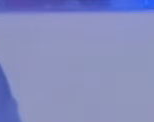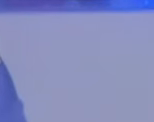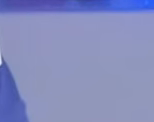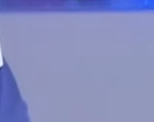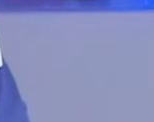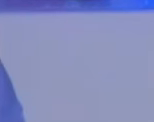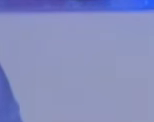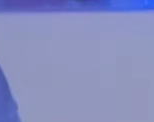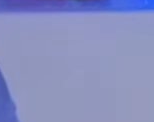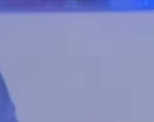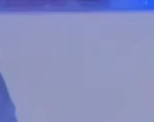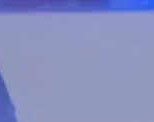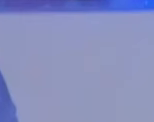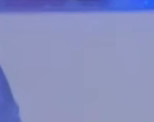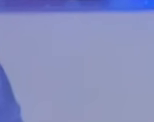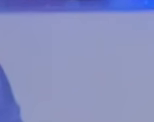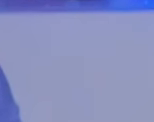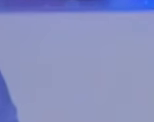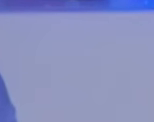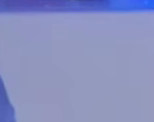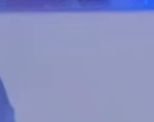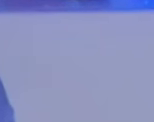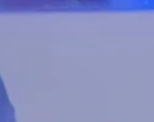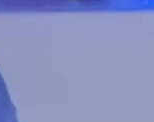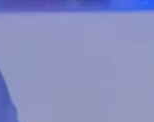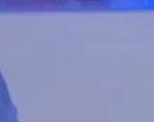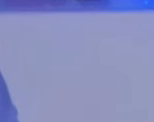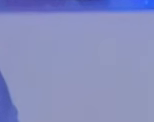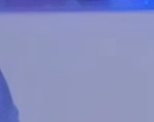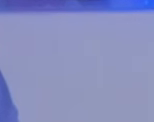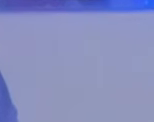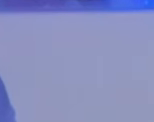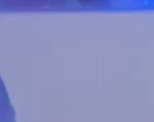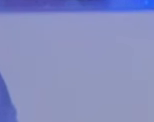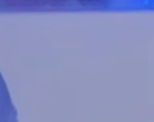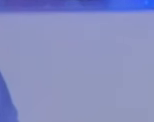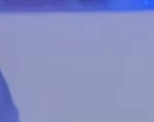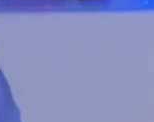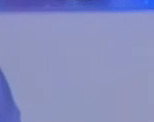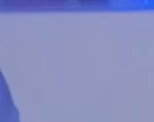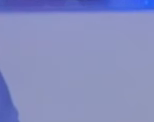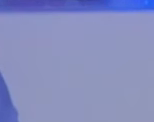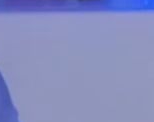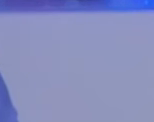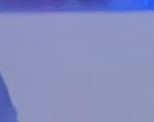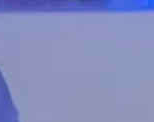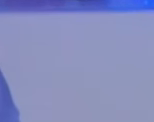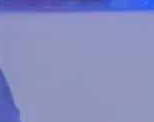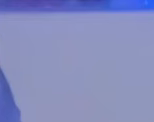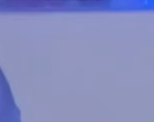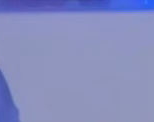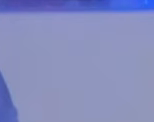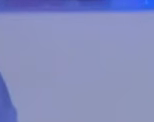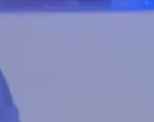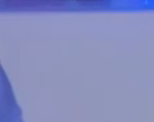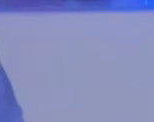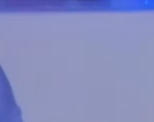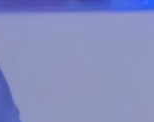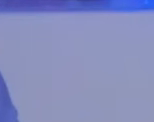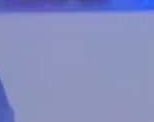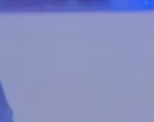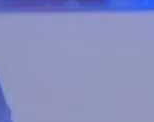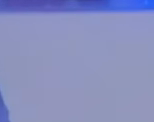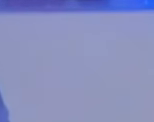que dio lugar todo esto a varias hipótesis, varias especulaciones de si había sido ya capturado, de si